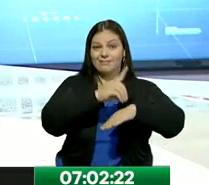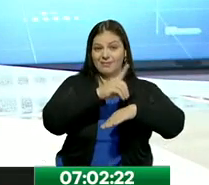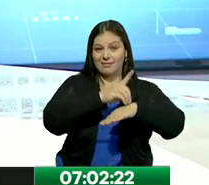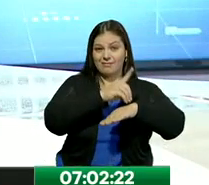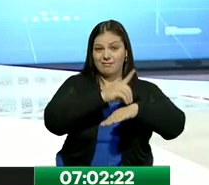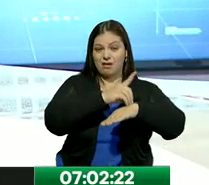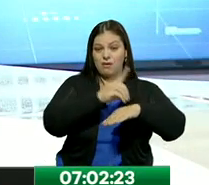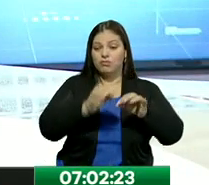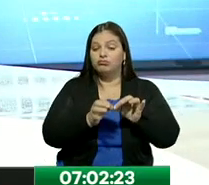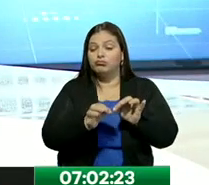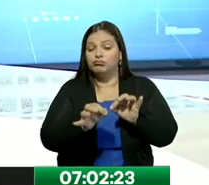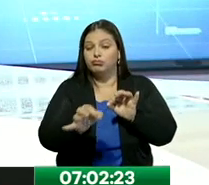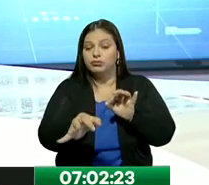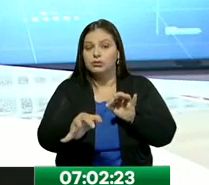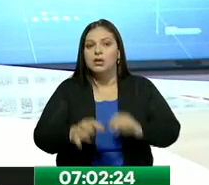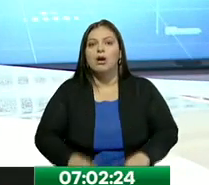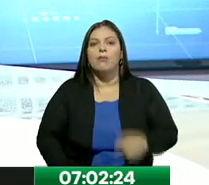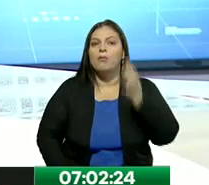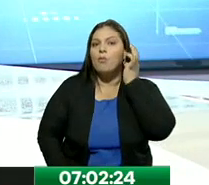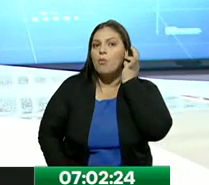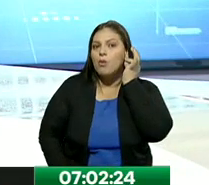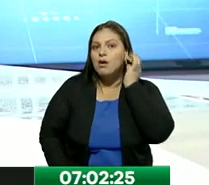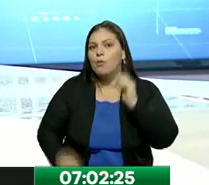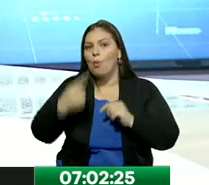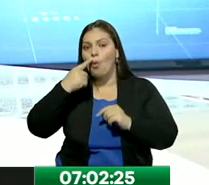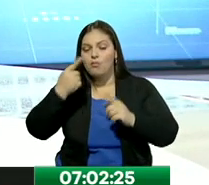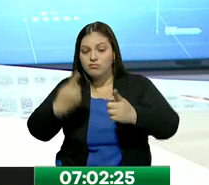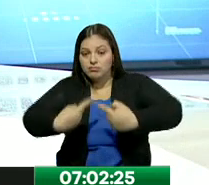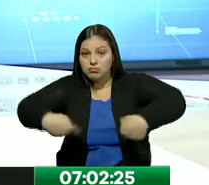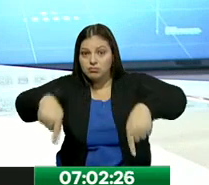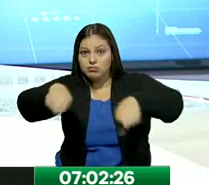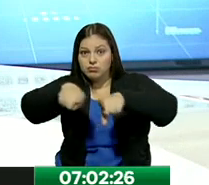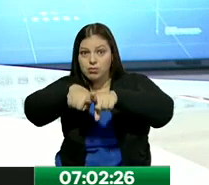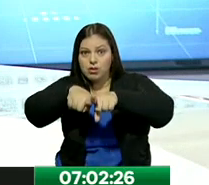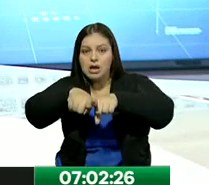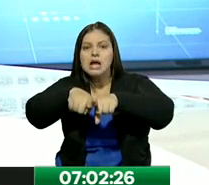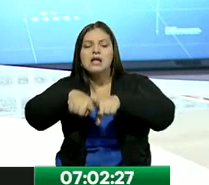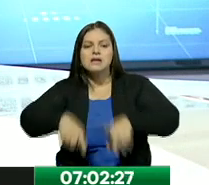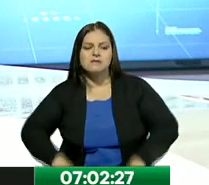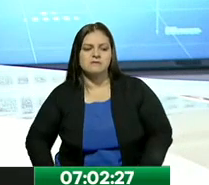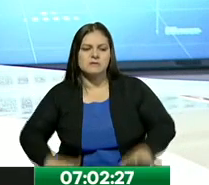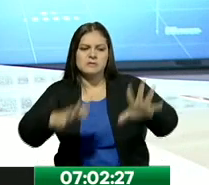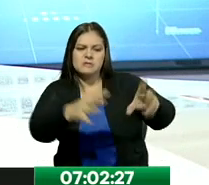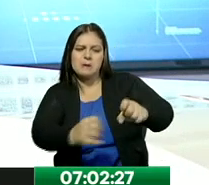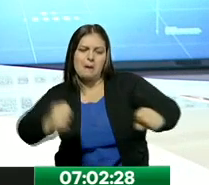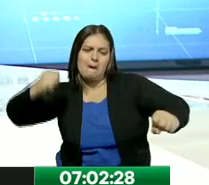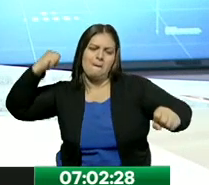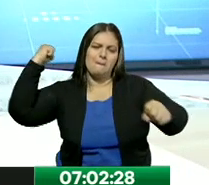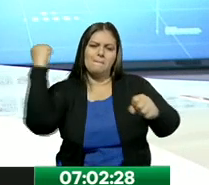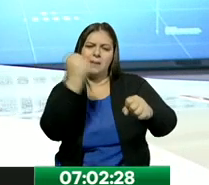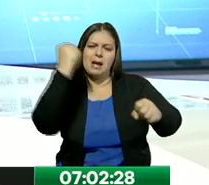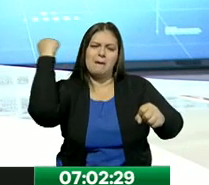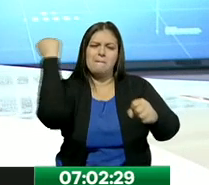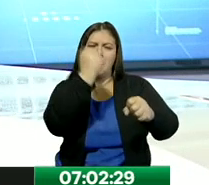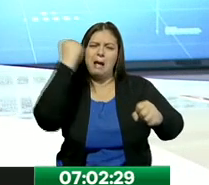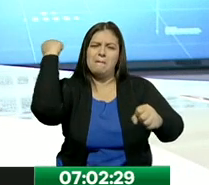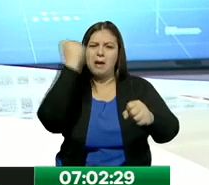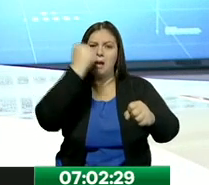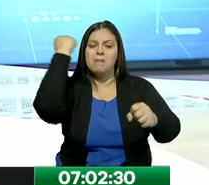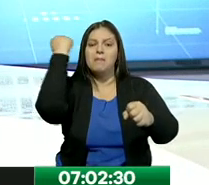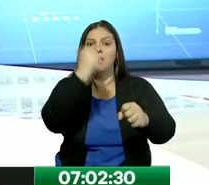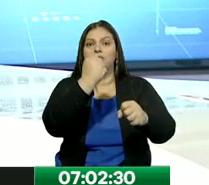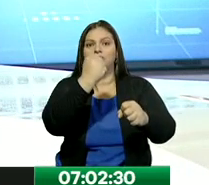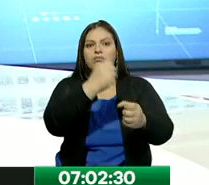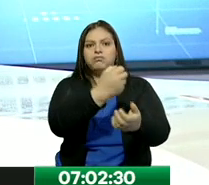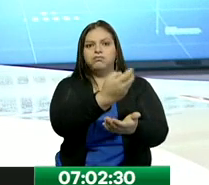herida tras recibir múltiples puñaladas presuntamente por parte de su conviviente en un recinto del Cantón Daule de la provincia